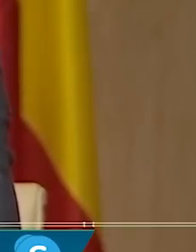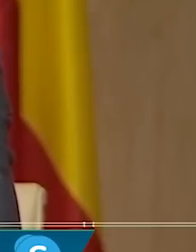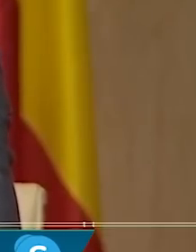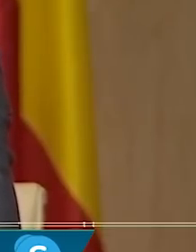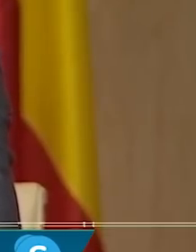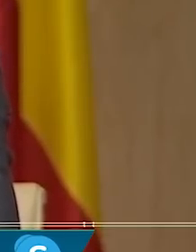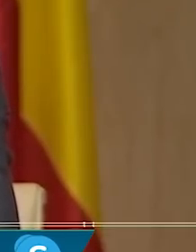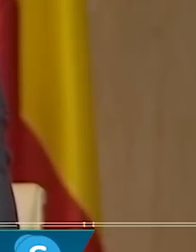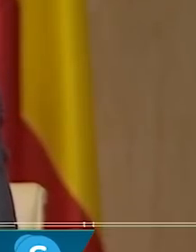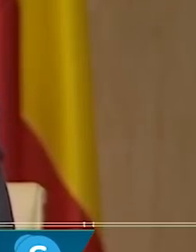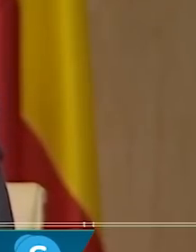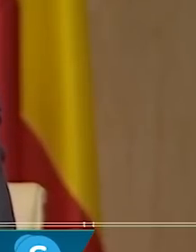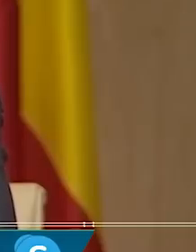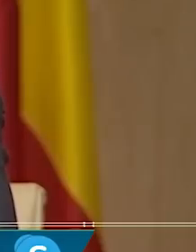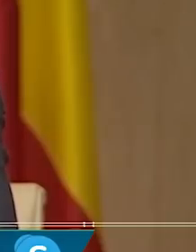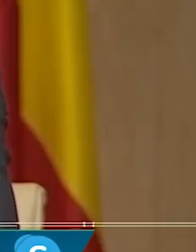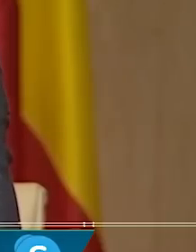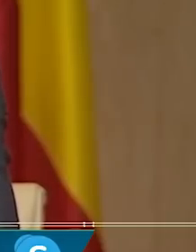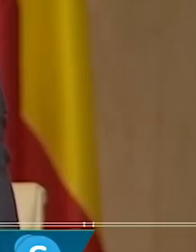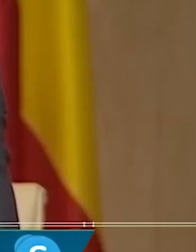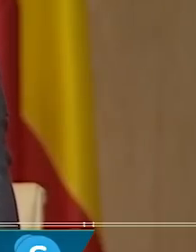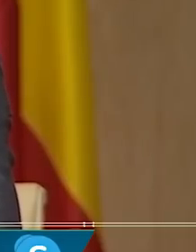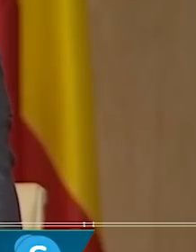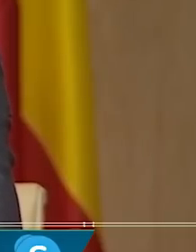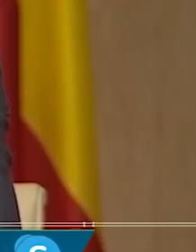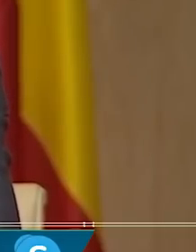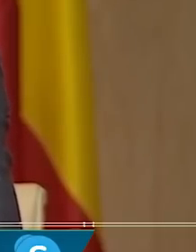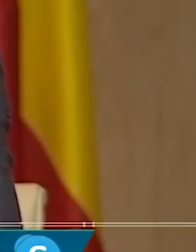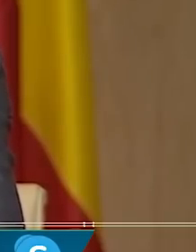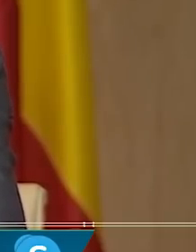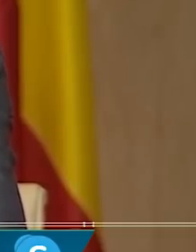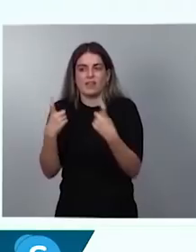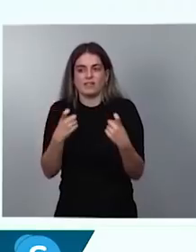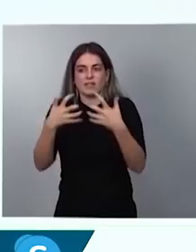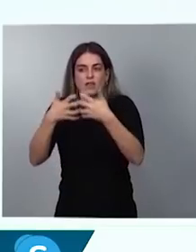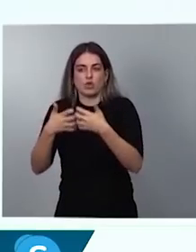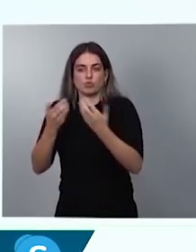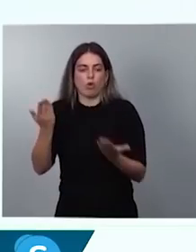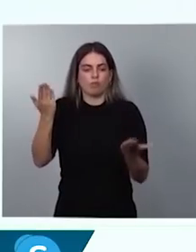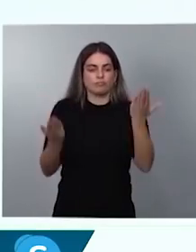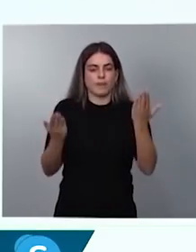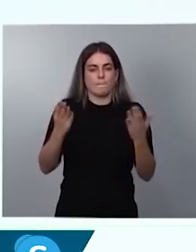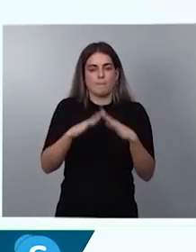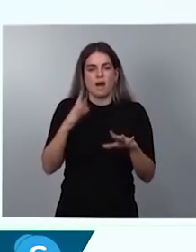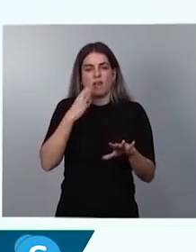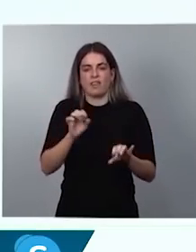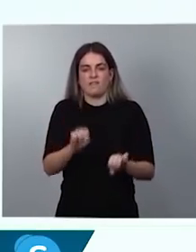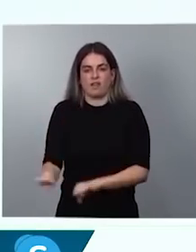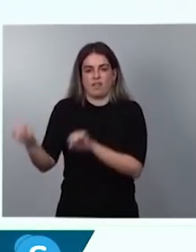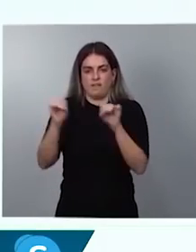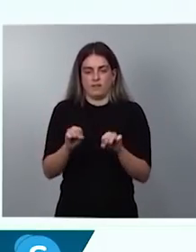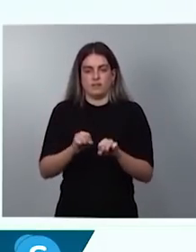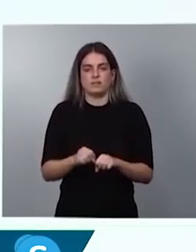porque lo estaba comentando hace un momento tiene a los sindicatos callados los mismos sindicatos que se manifestaban en las calles